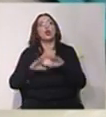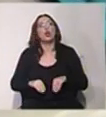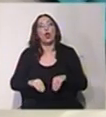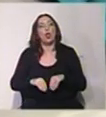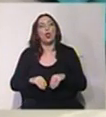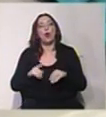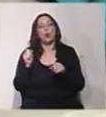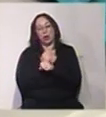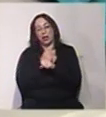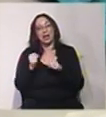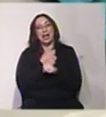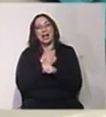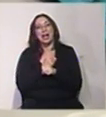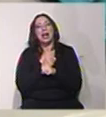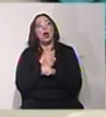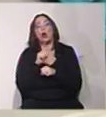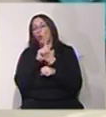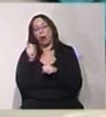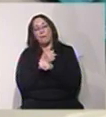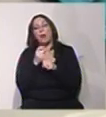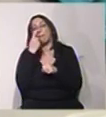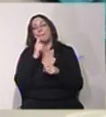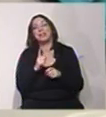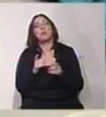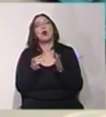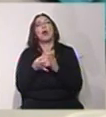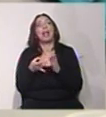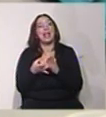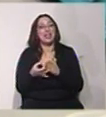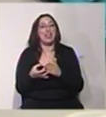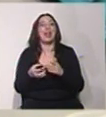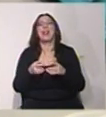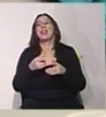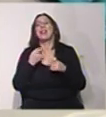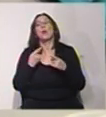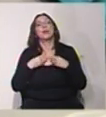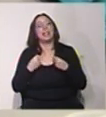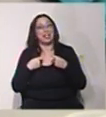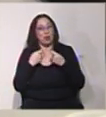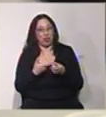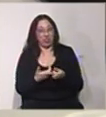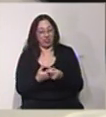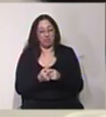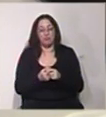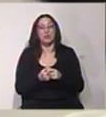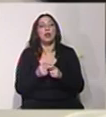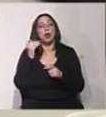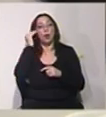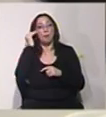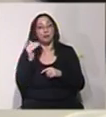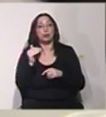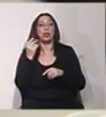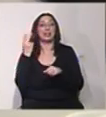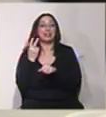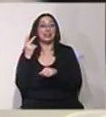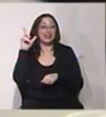reprobado con la misma calidad, claro, digamos, o con el mismo sentido que uno le da. Los profesores de secundaria,